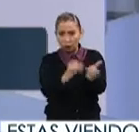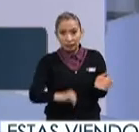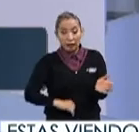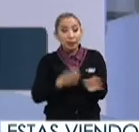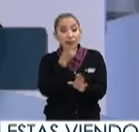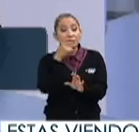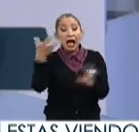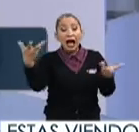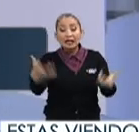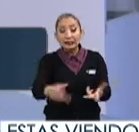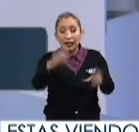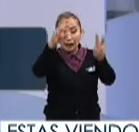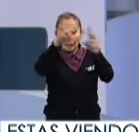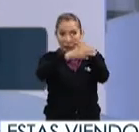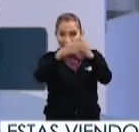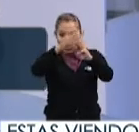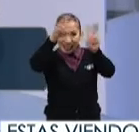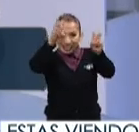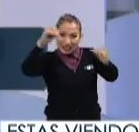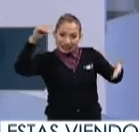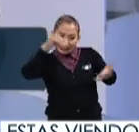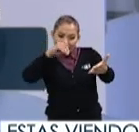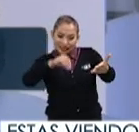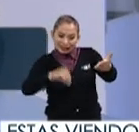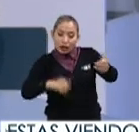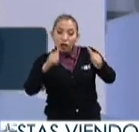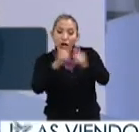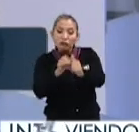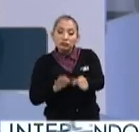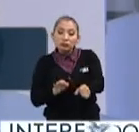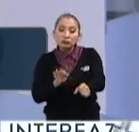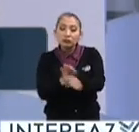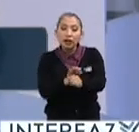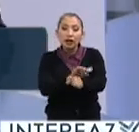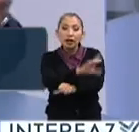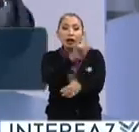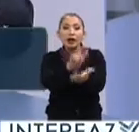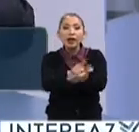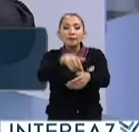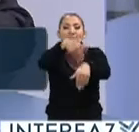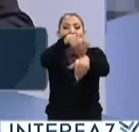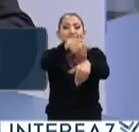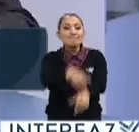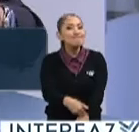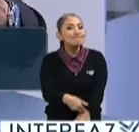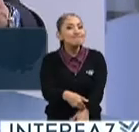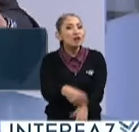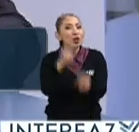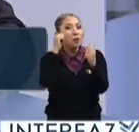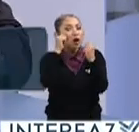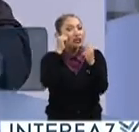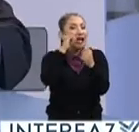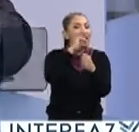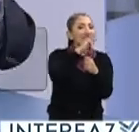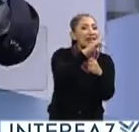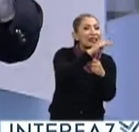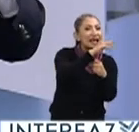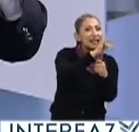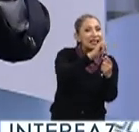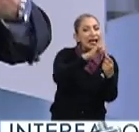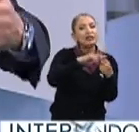interesante fue crear asignaturas o materias que tengan que ver con el fortalecimiento de la legalidad, independientemente si son